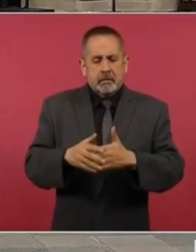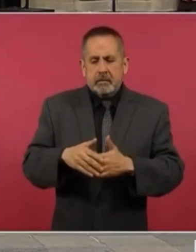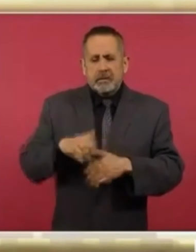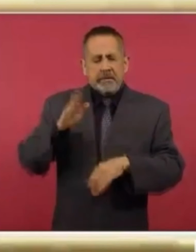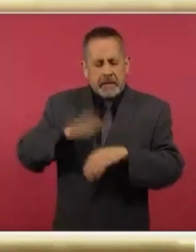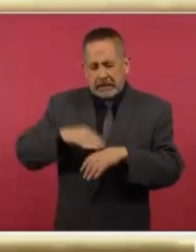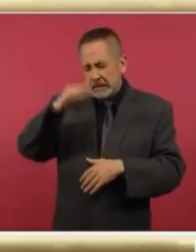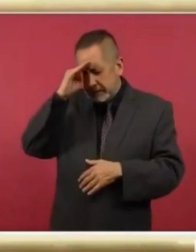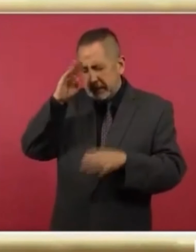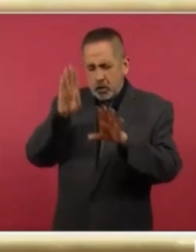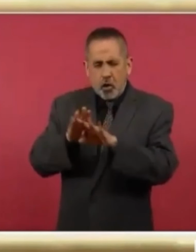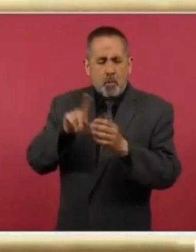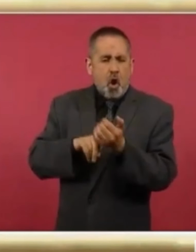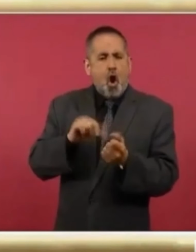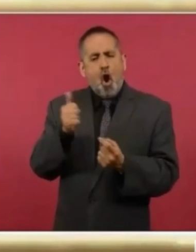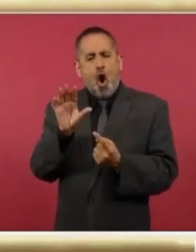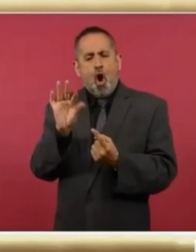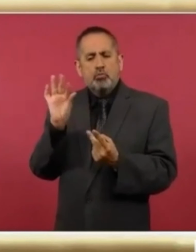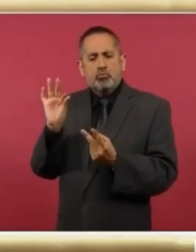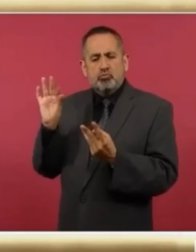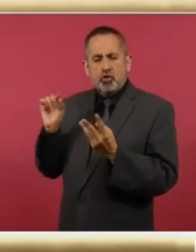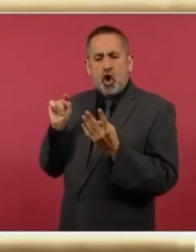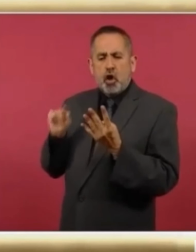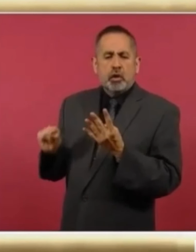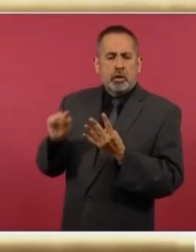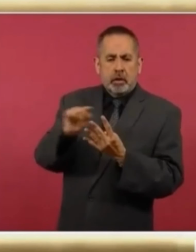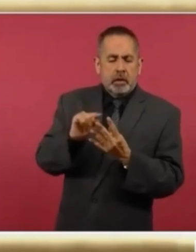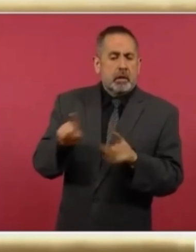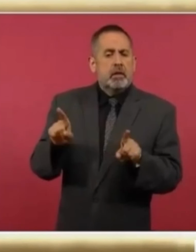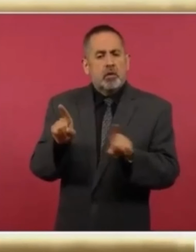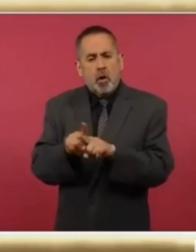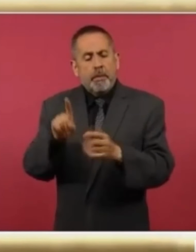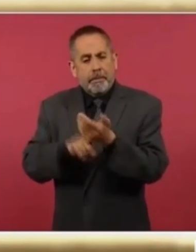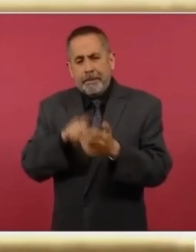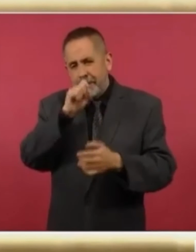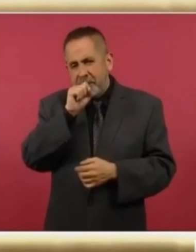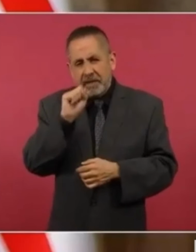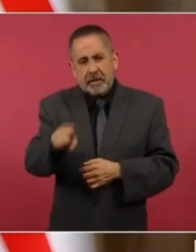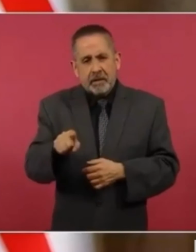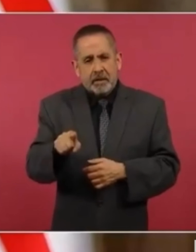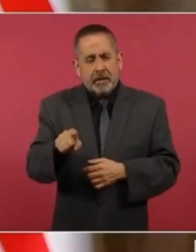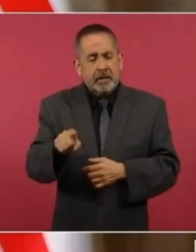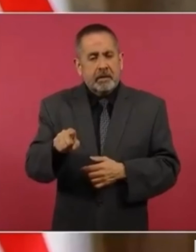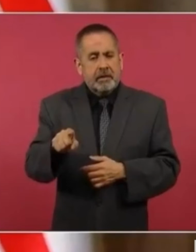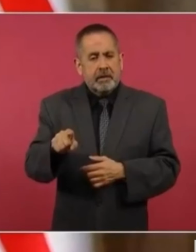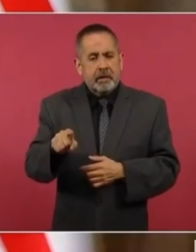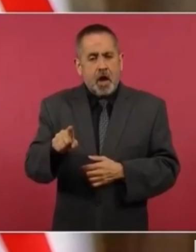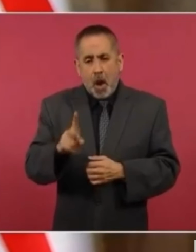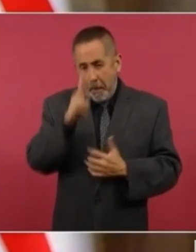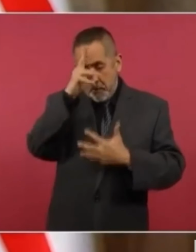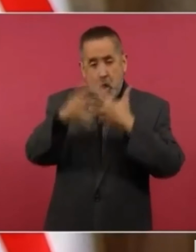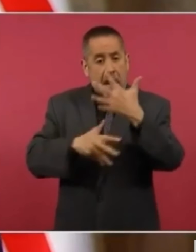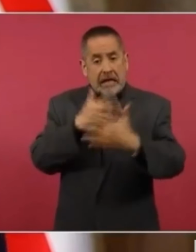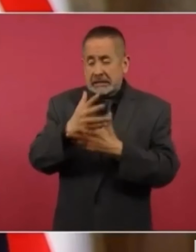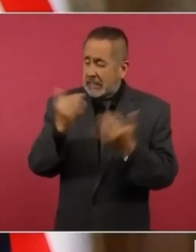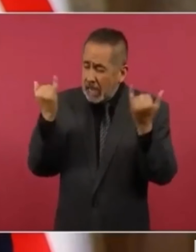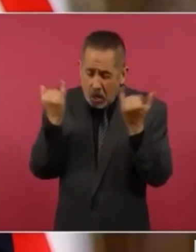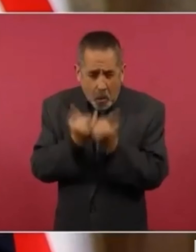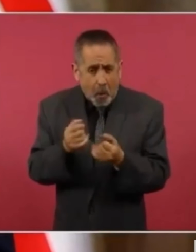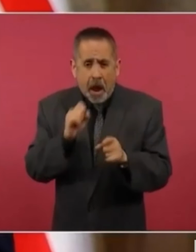buscando alternativas. Lo mismo en el caso de la violencia,